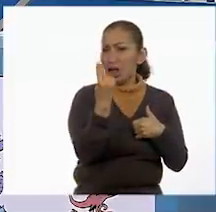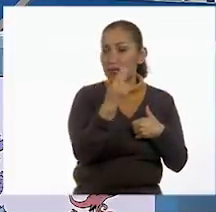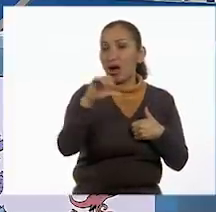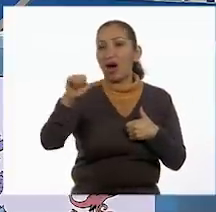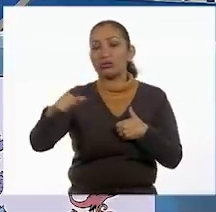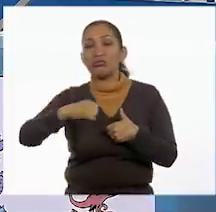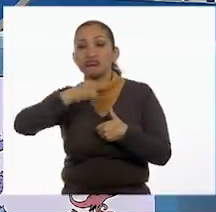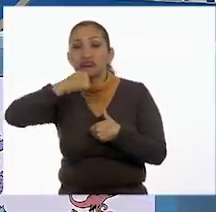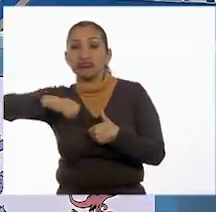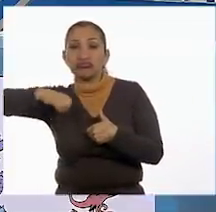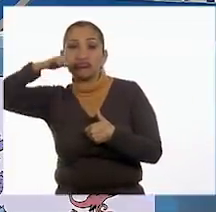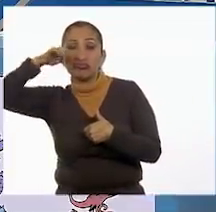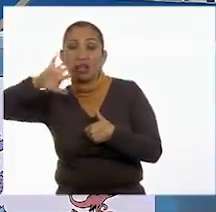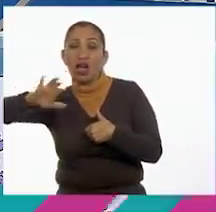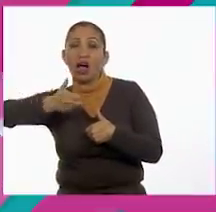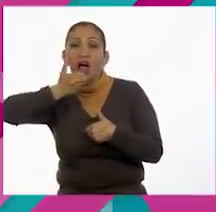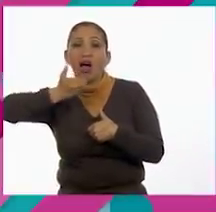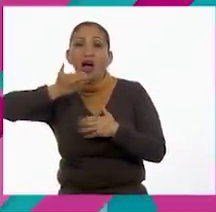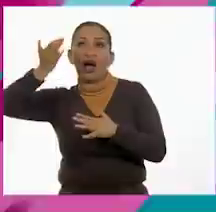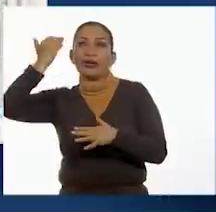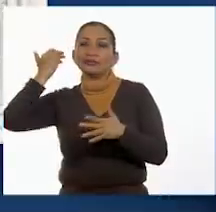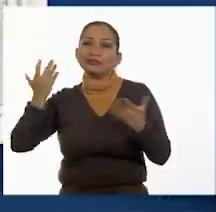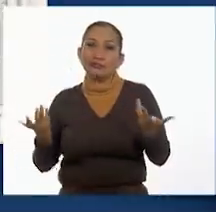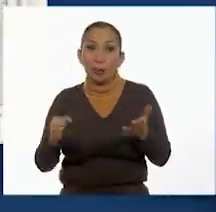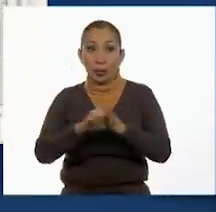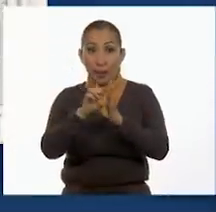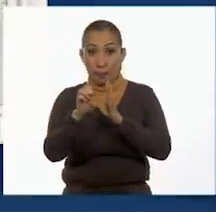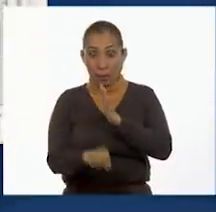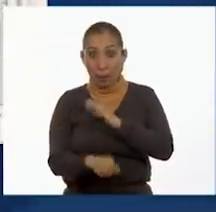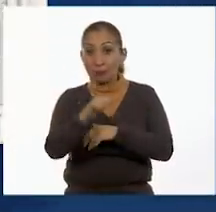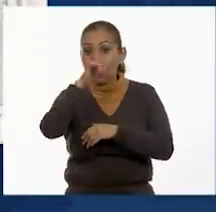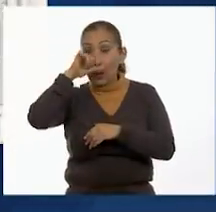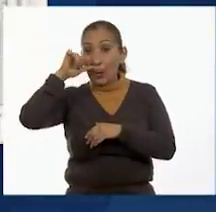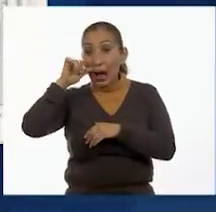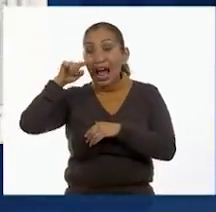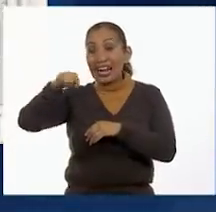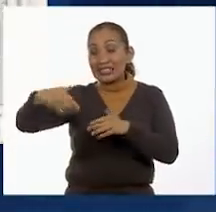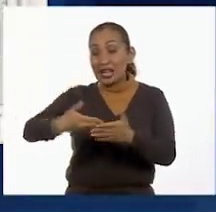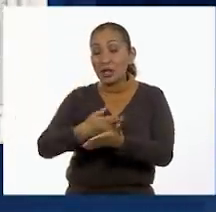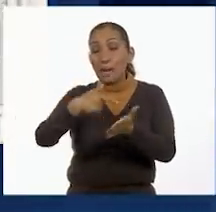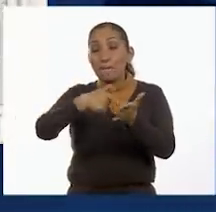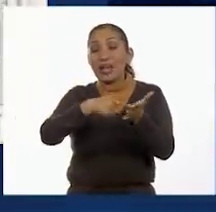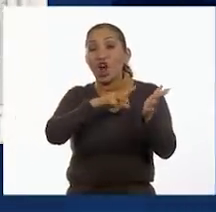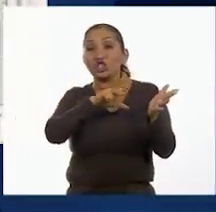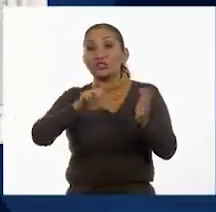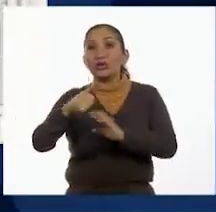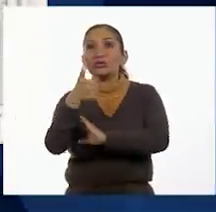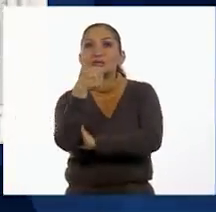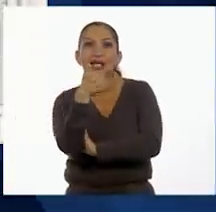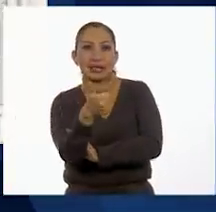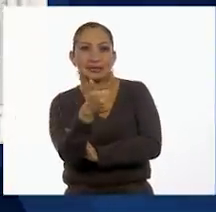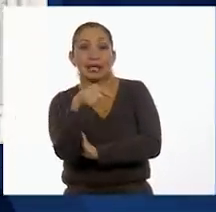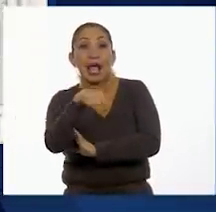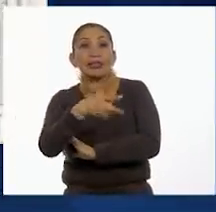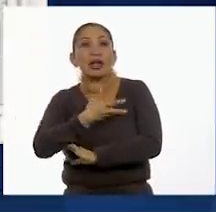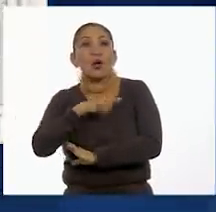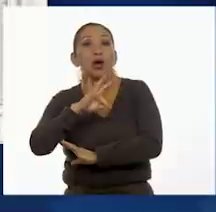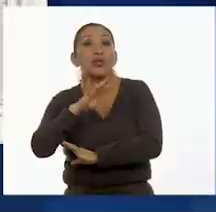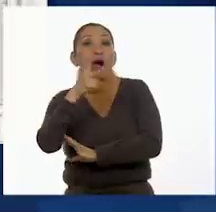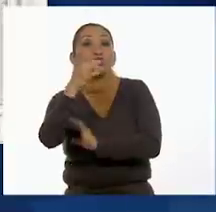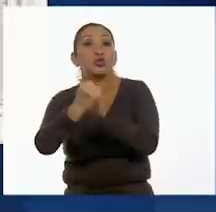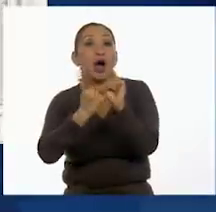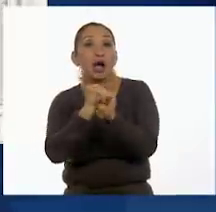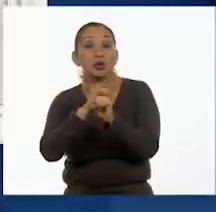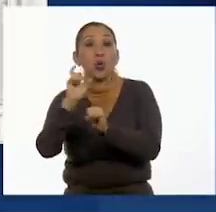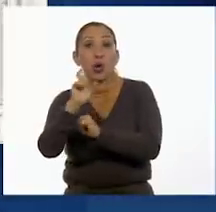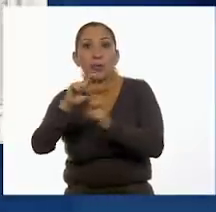necesario, no lo era tanto para otra generación. Por ejemplo, Benito Juárez nació en 1806. Él tenía 48